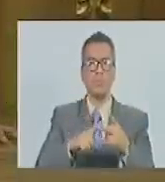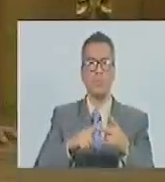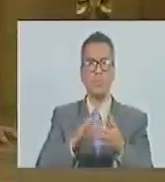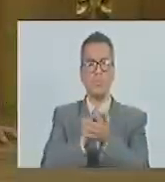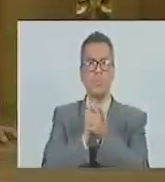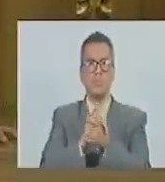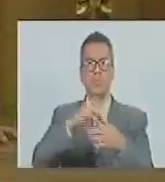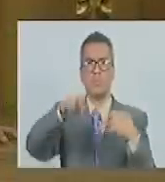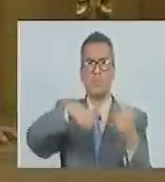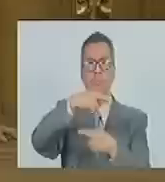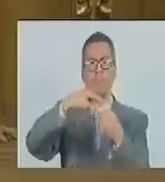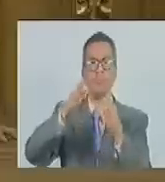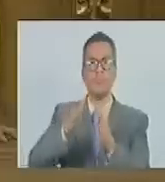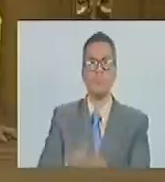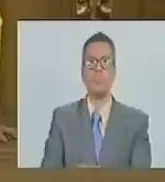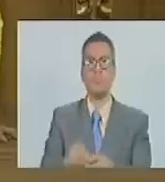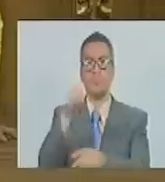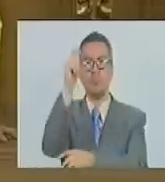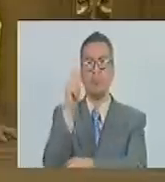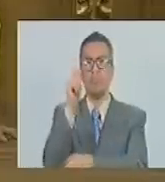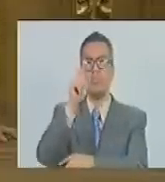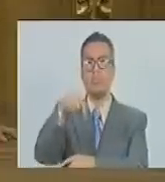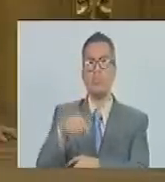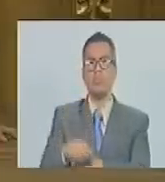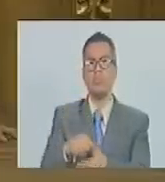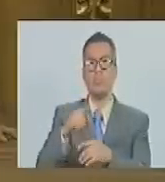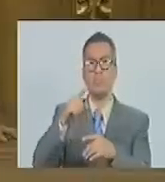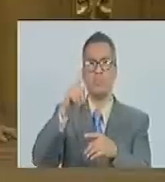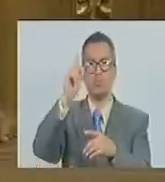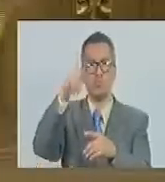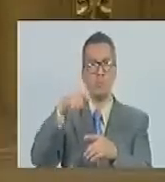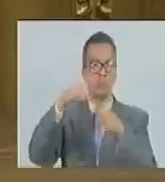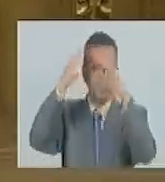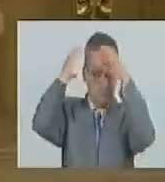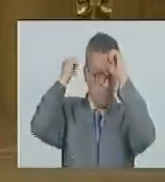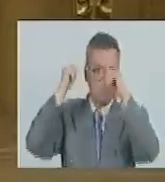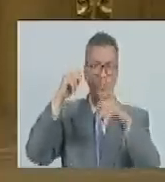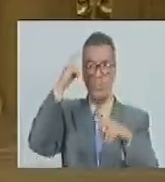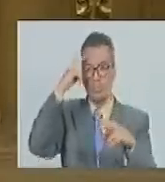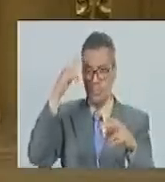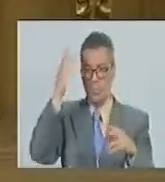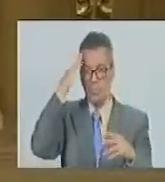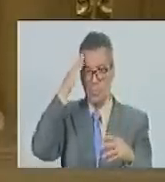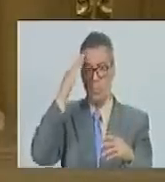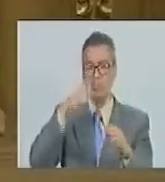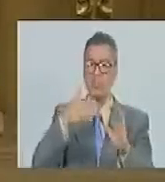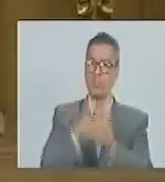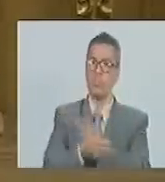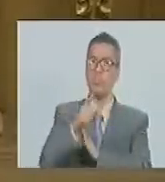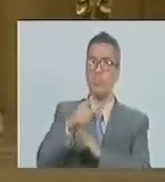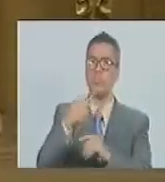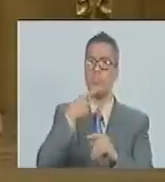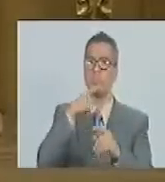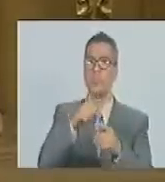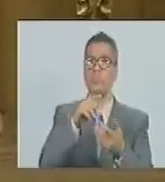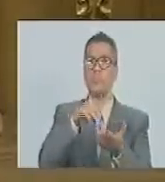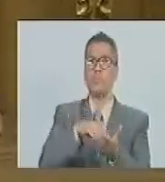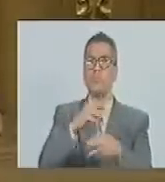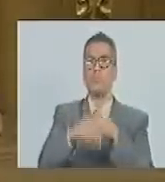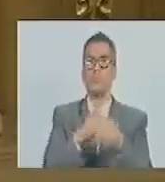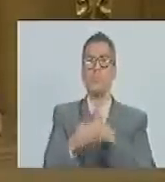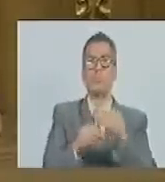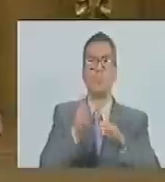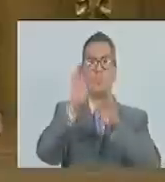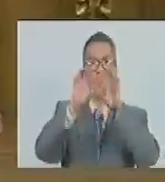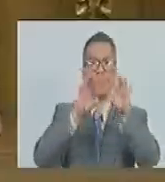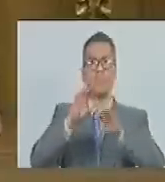patriota, revolucionaria, diputada y diplomática. Y sé lo que significa que cuando estás ejerciendo en el